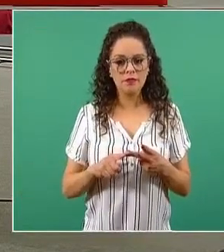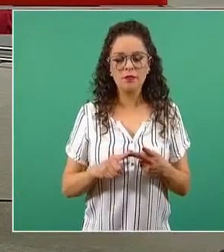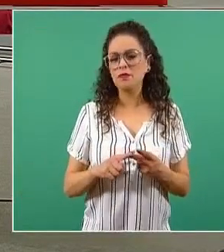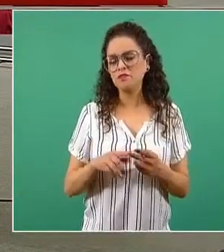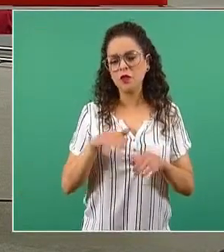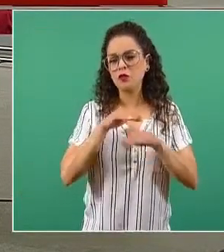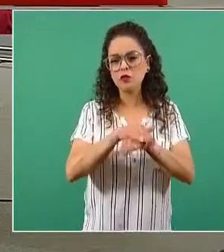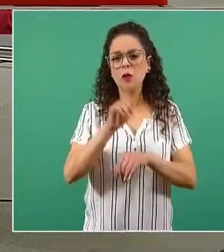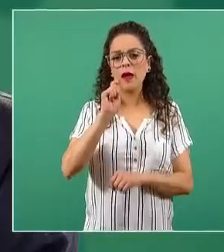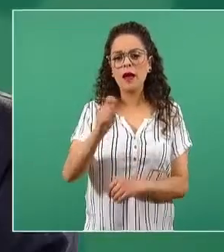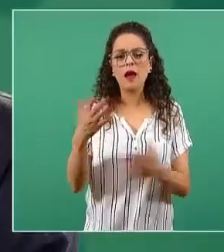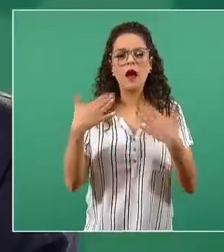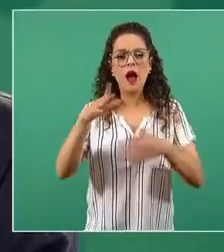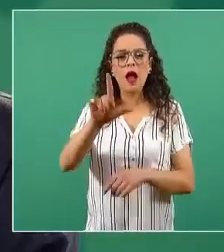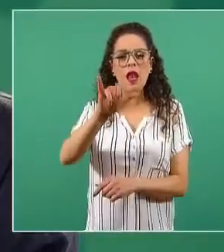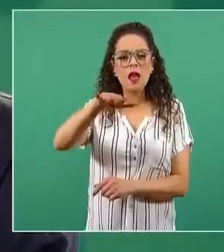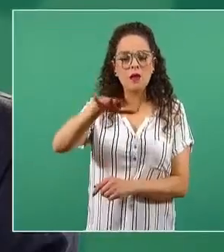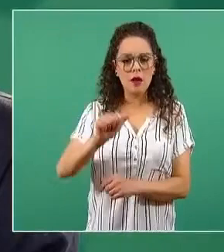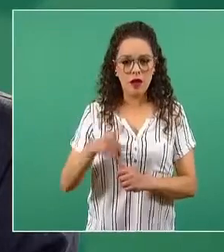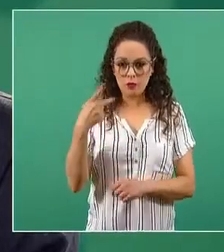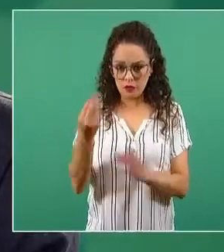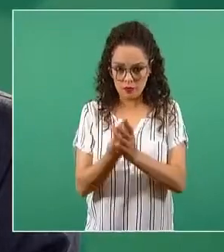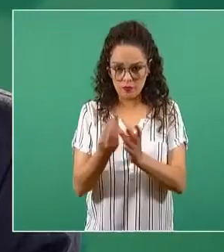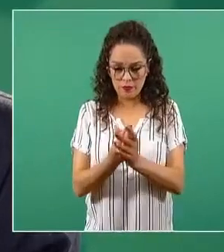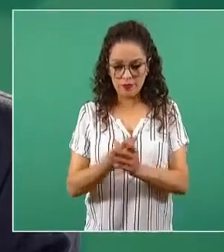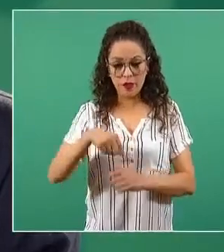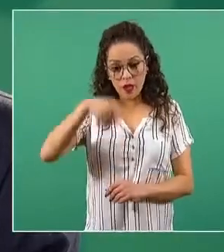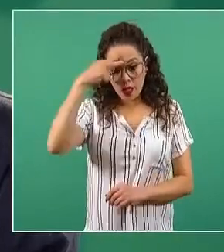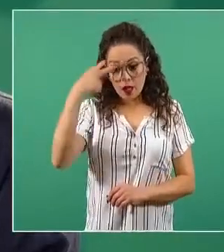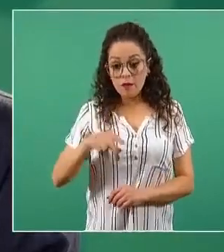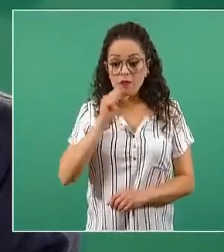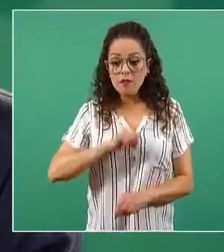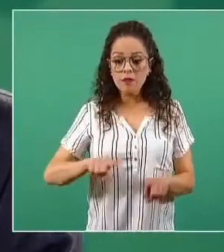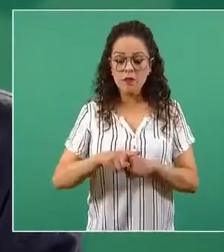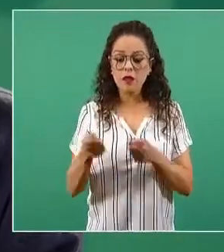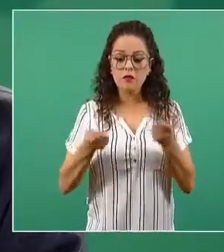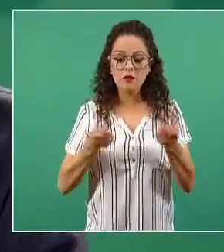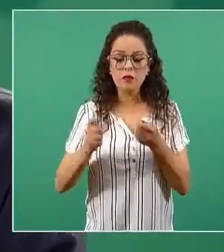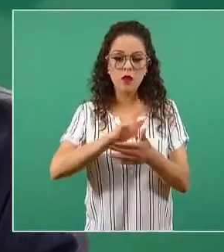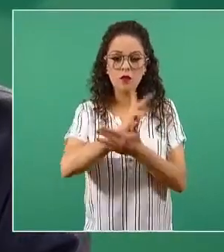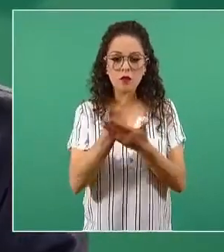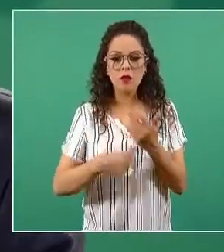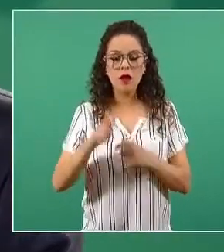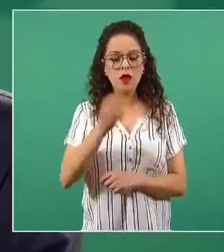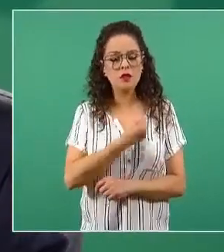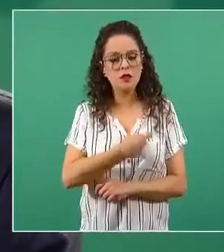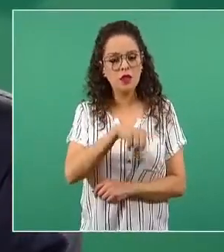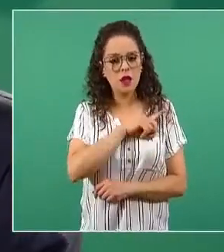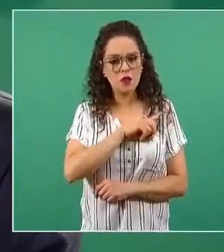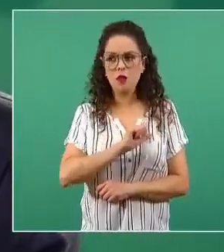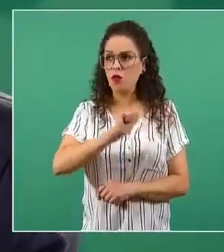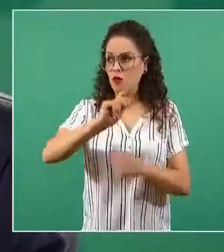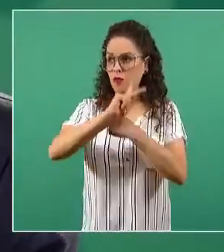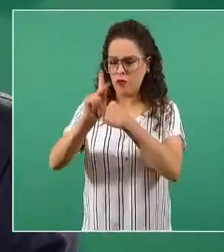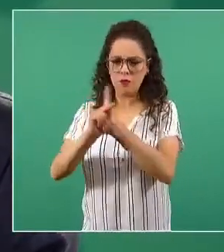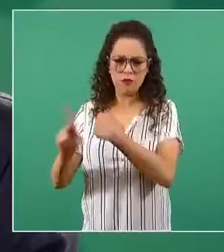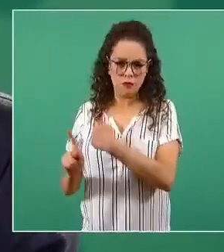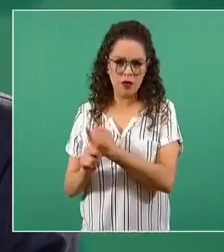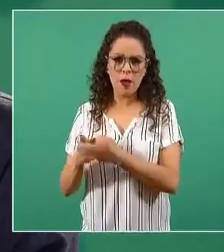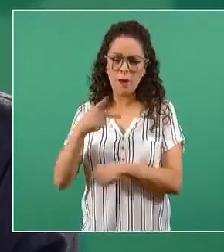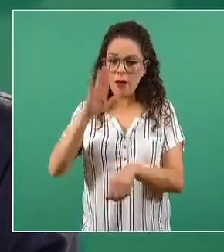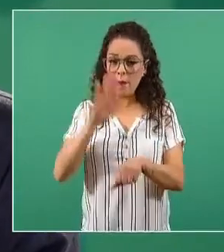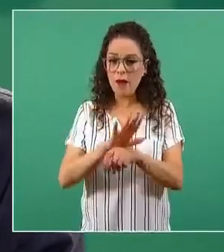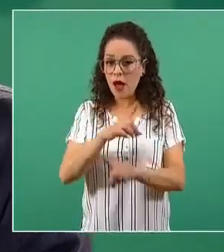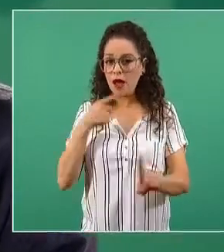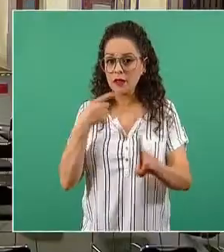climáticos. México ha asistido también la conducción de ciertos programas de salud pública en otros países, principalmente de la región